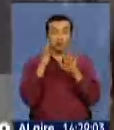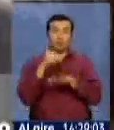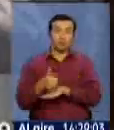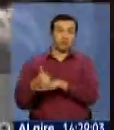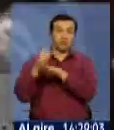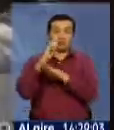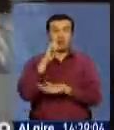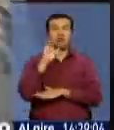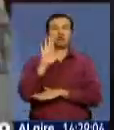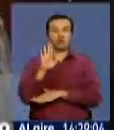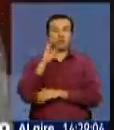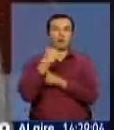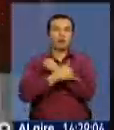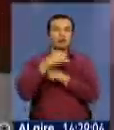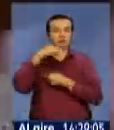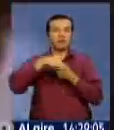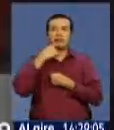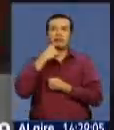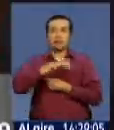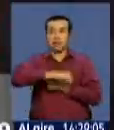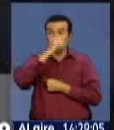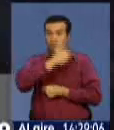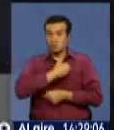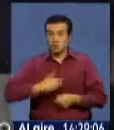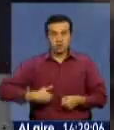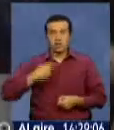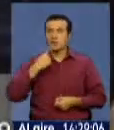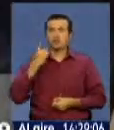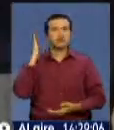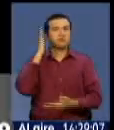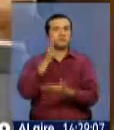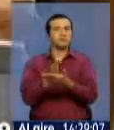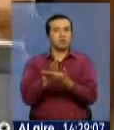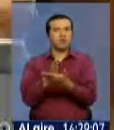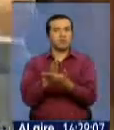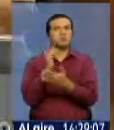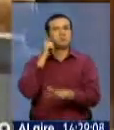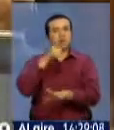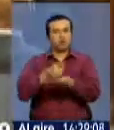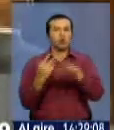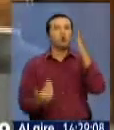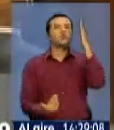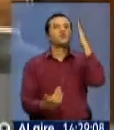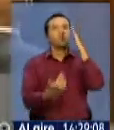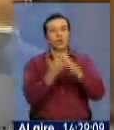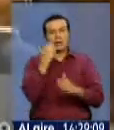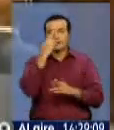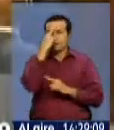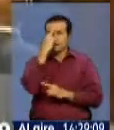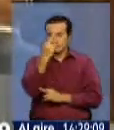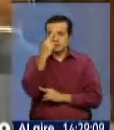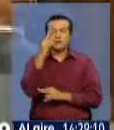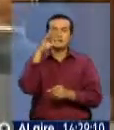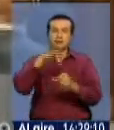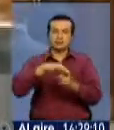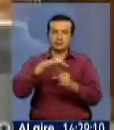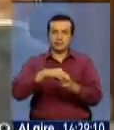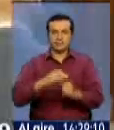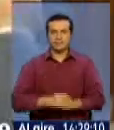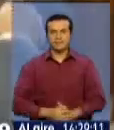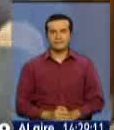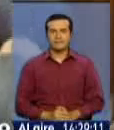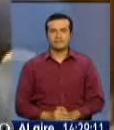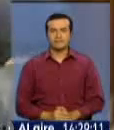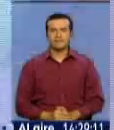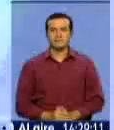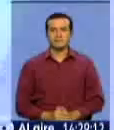Supremo decidió anular la victoria del presidente Uhuru Kenyatta y ordenó que se respeten los comicios.